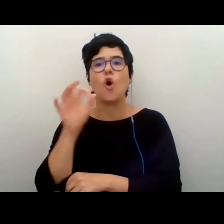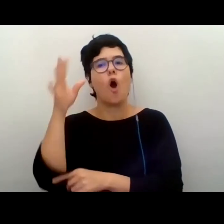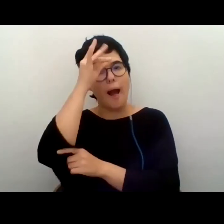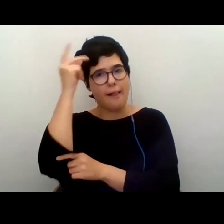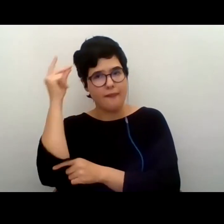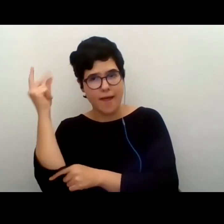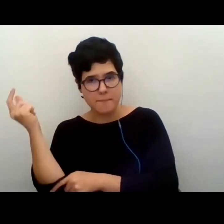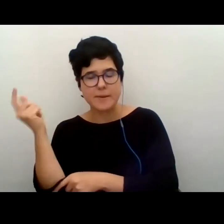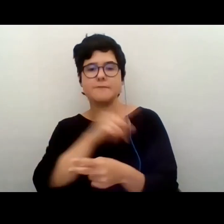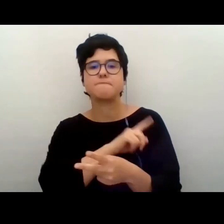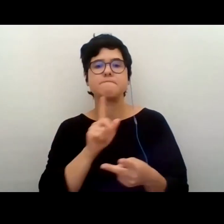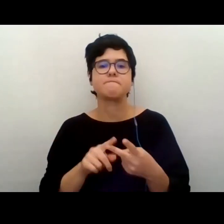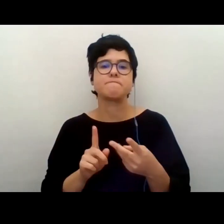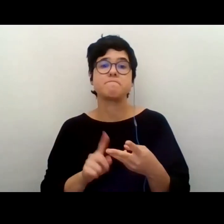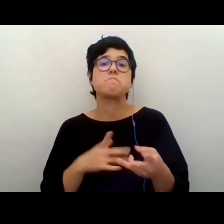Pero